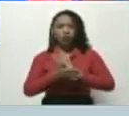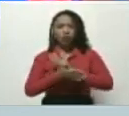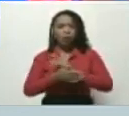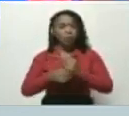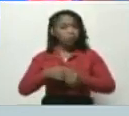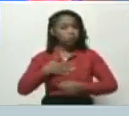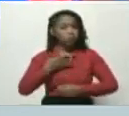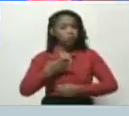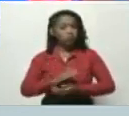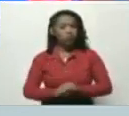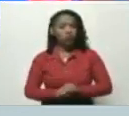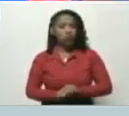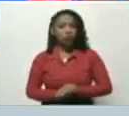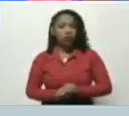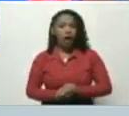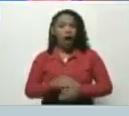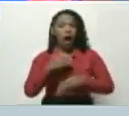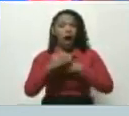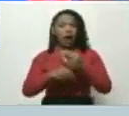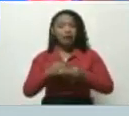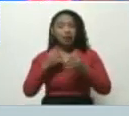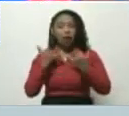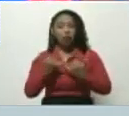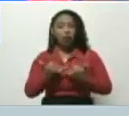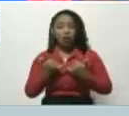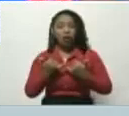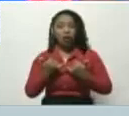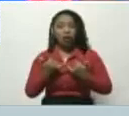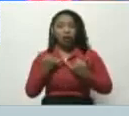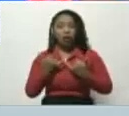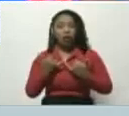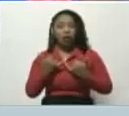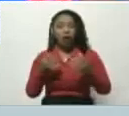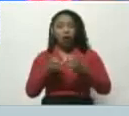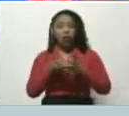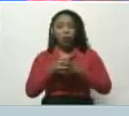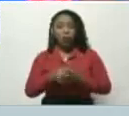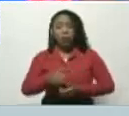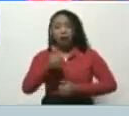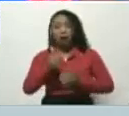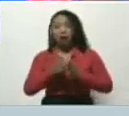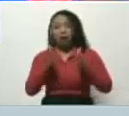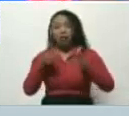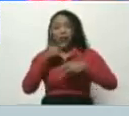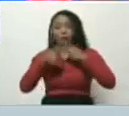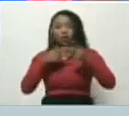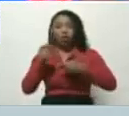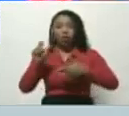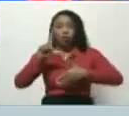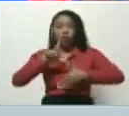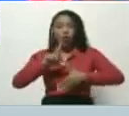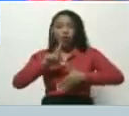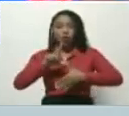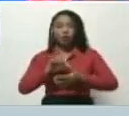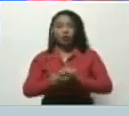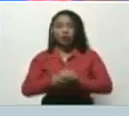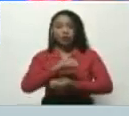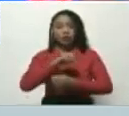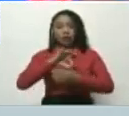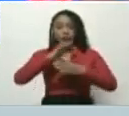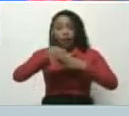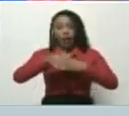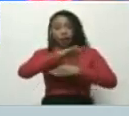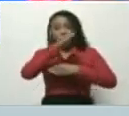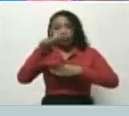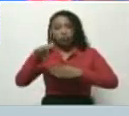pudo dar origen a lo que hoy es el partido más grande de nuestra América Latina y el Caribe.